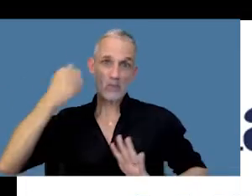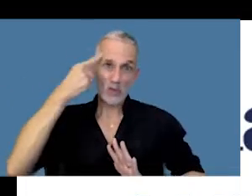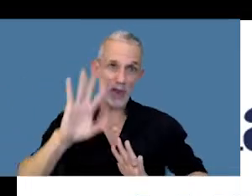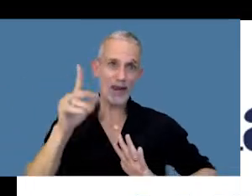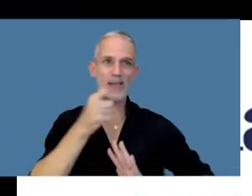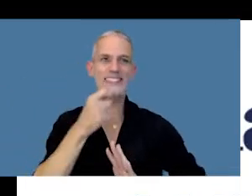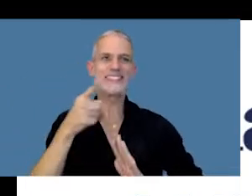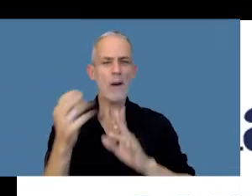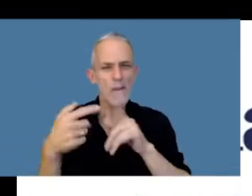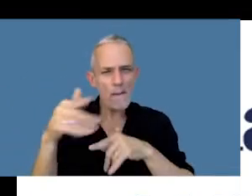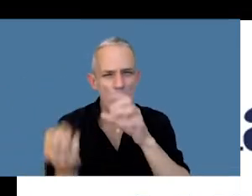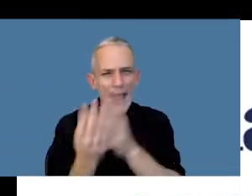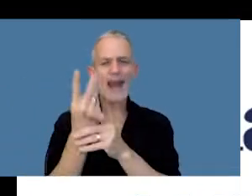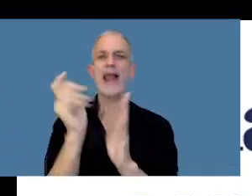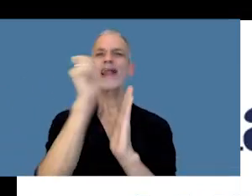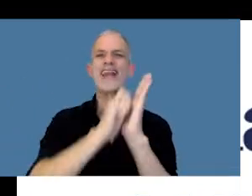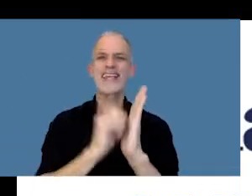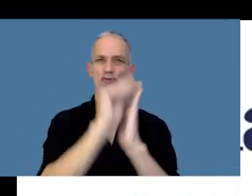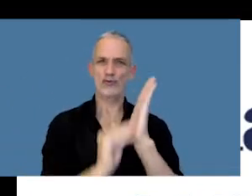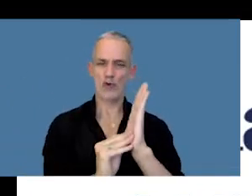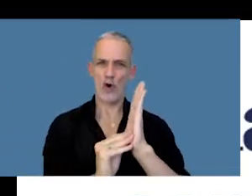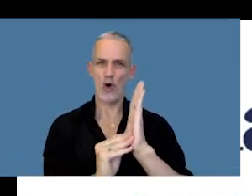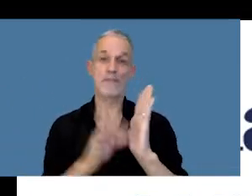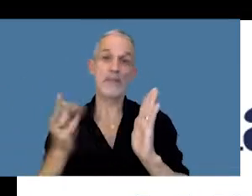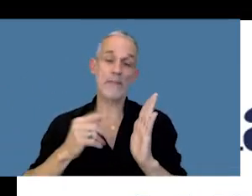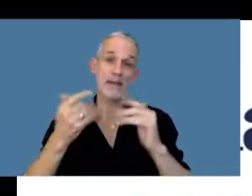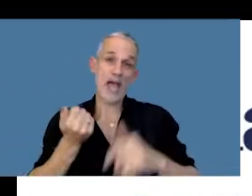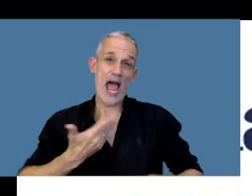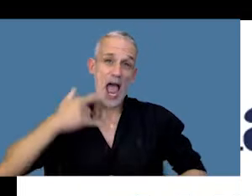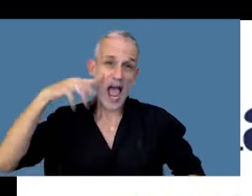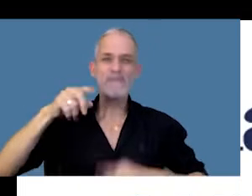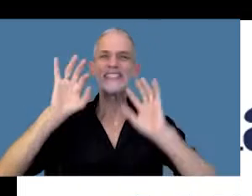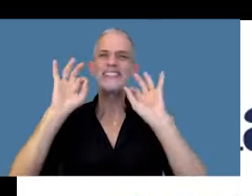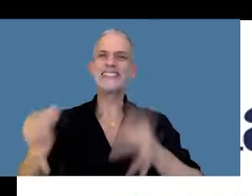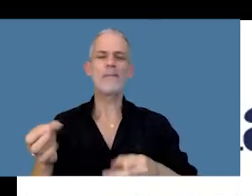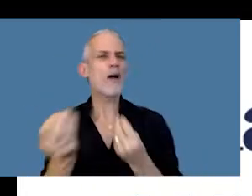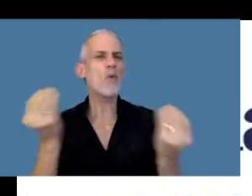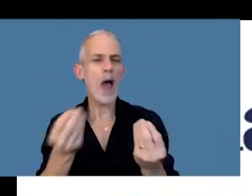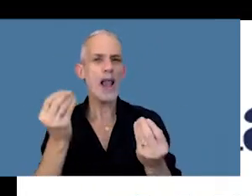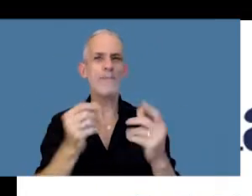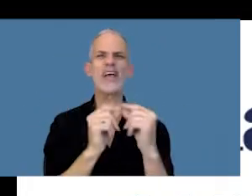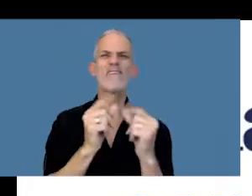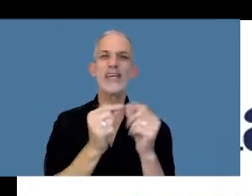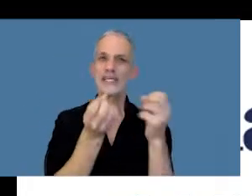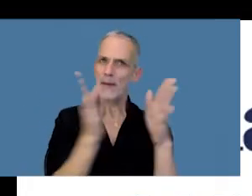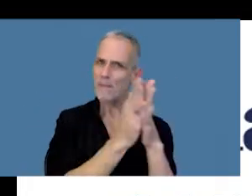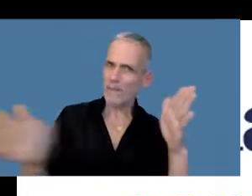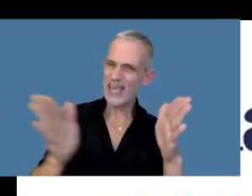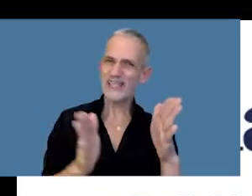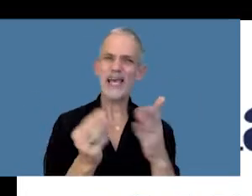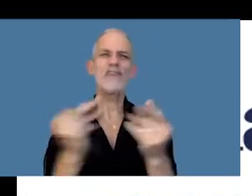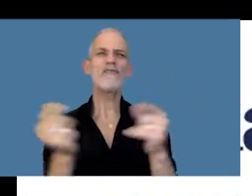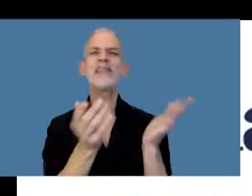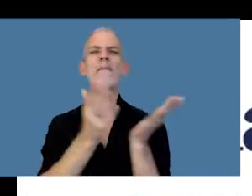por crear este registro para que el organismo tenga conocimiento de las fechas de inicio y fin del beneficio